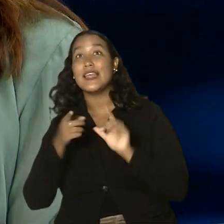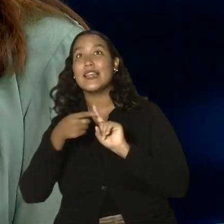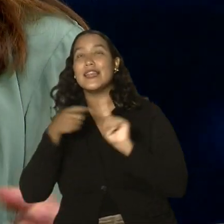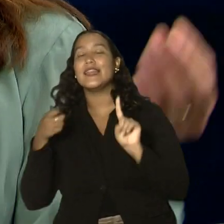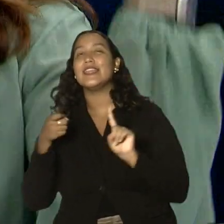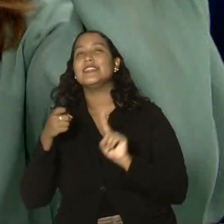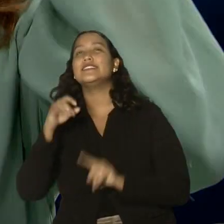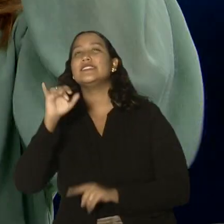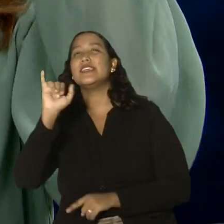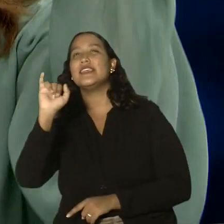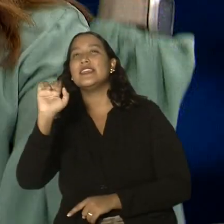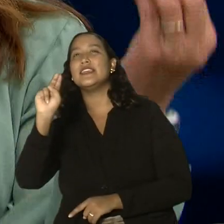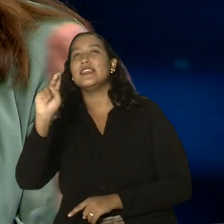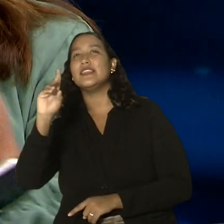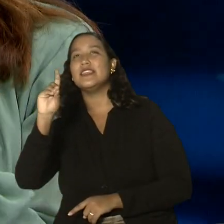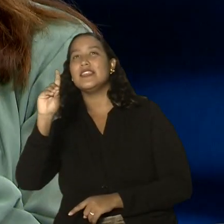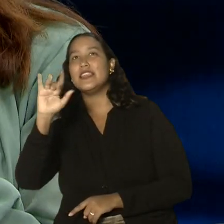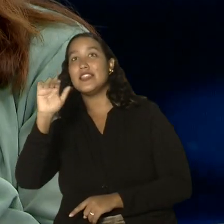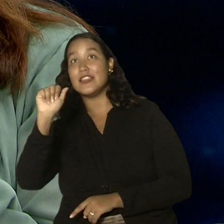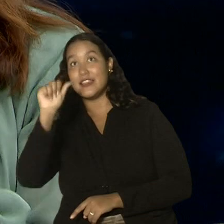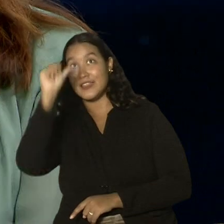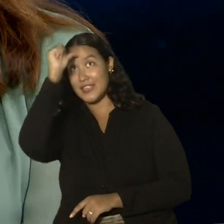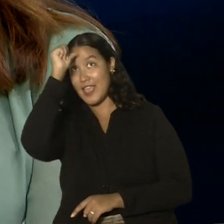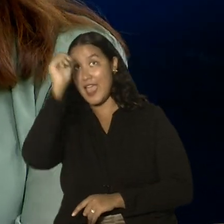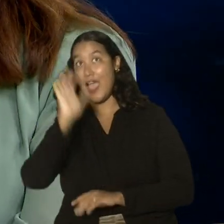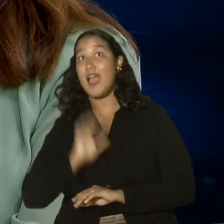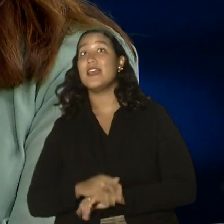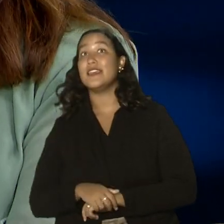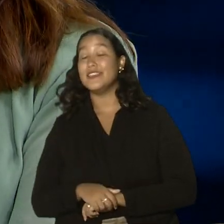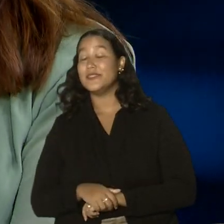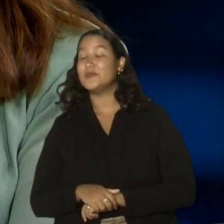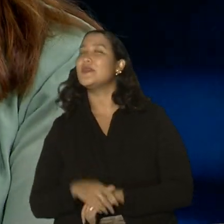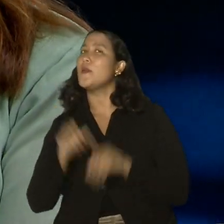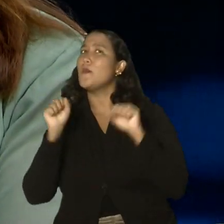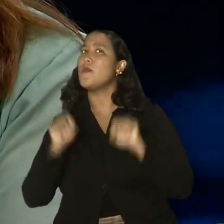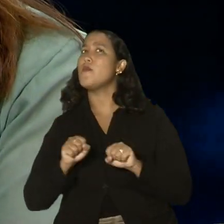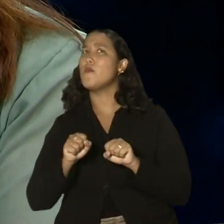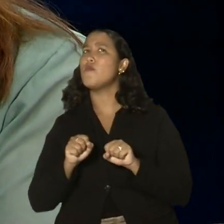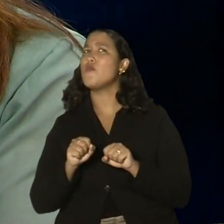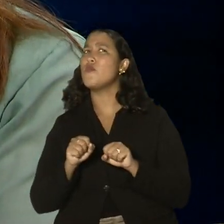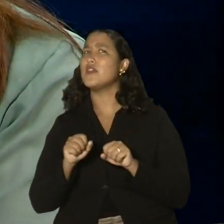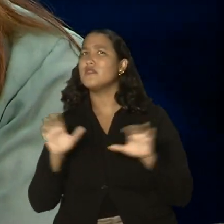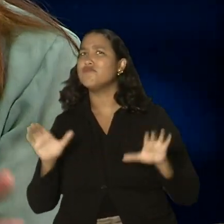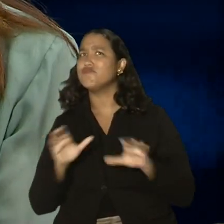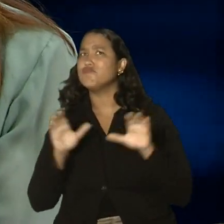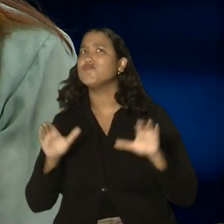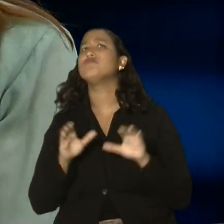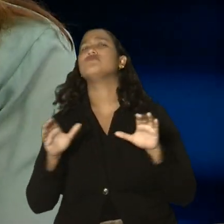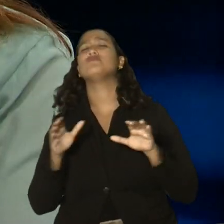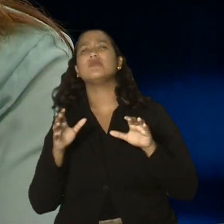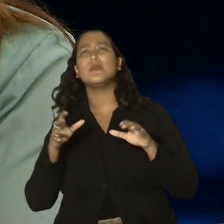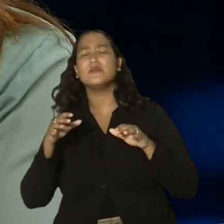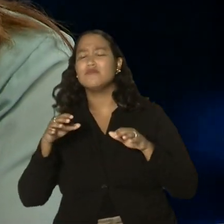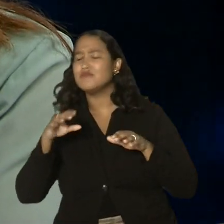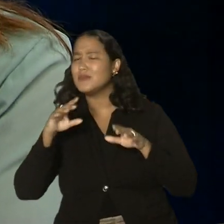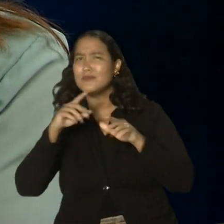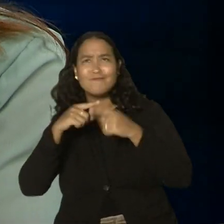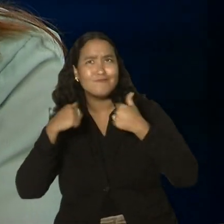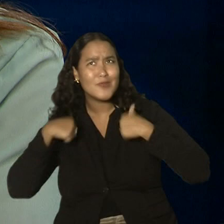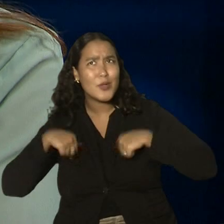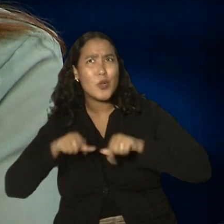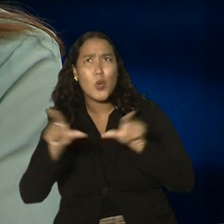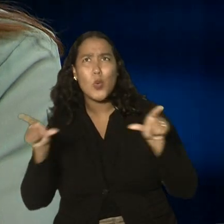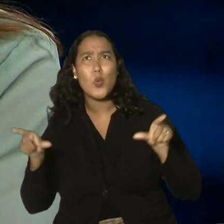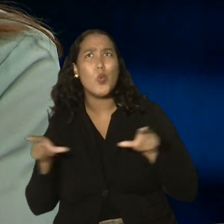conectar la mente el cuerpo y el espíritu actualmente se practica en todas partes del mundo tanto en adultos como por niños